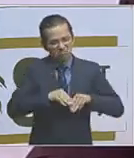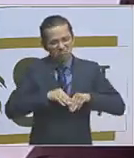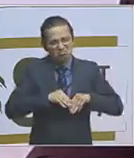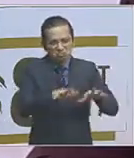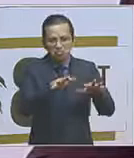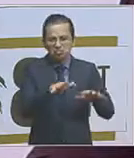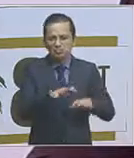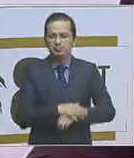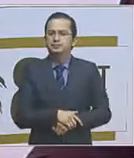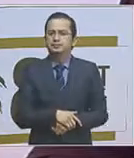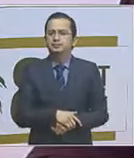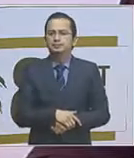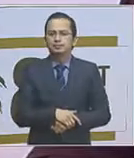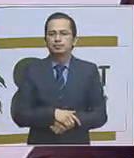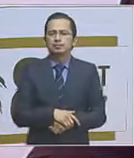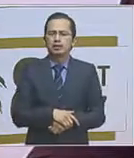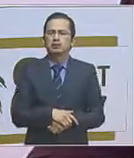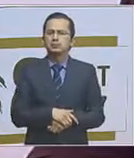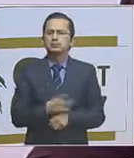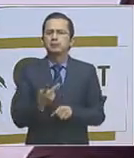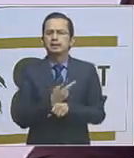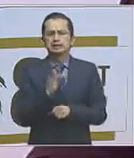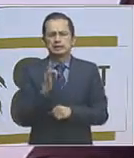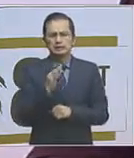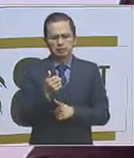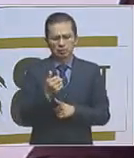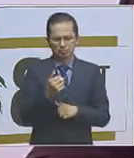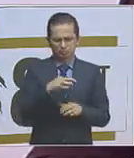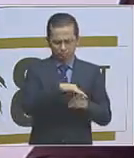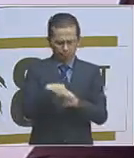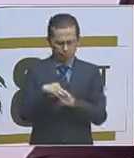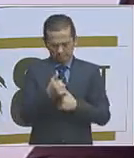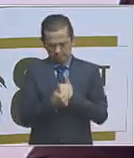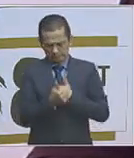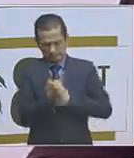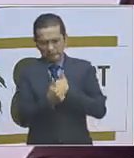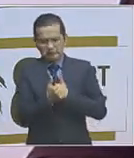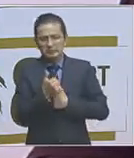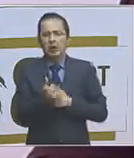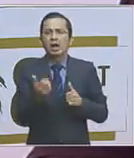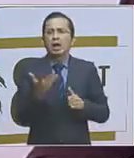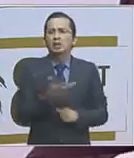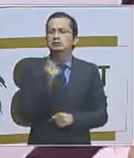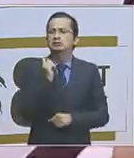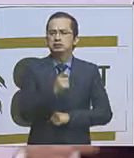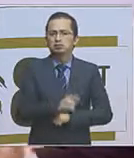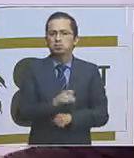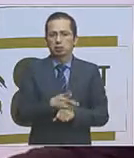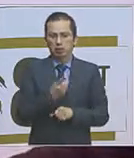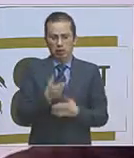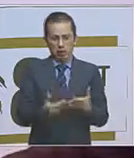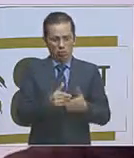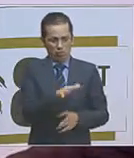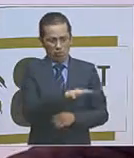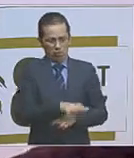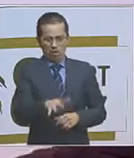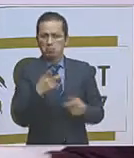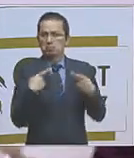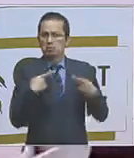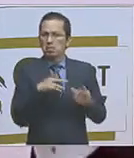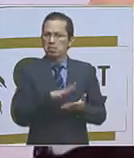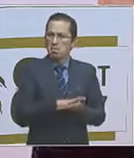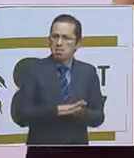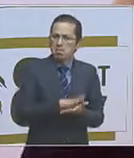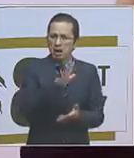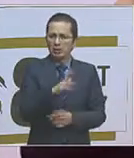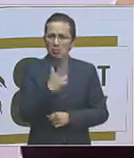entonces en casos de elecciones cerradas cuando la polarización está en incremento tal y como lo evidencia el comportamiento de las